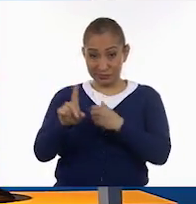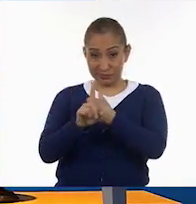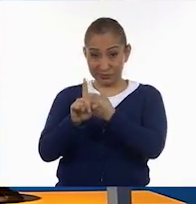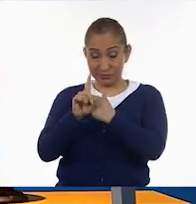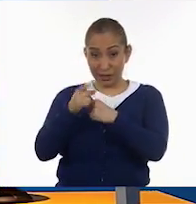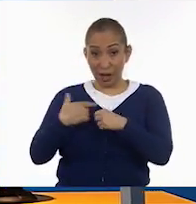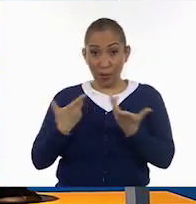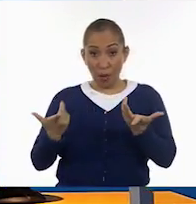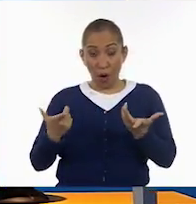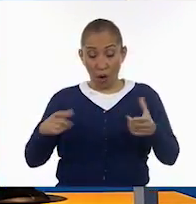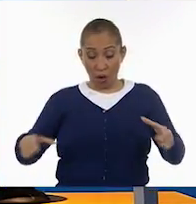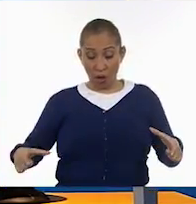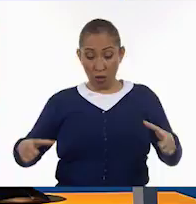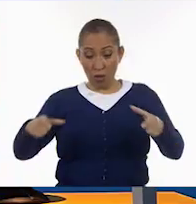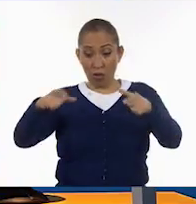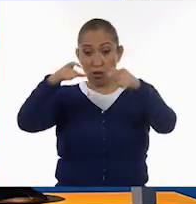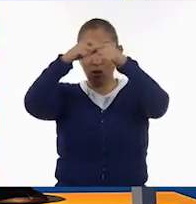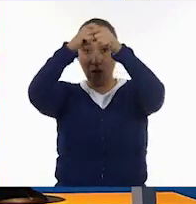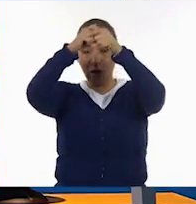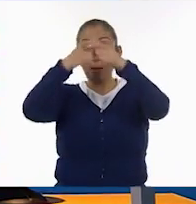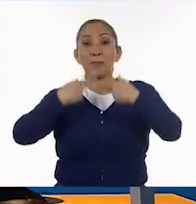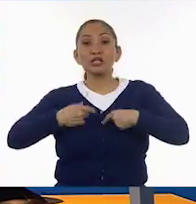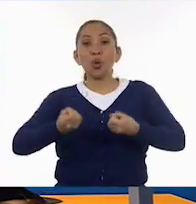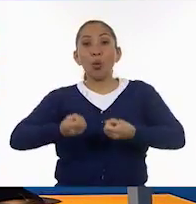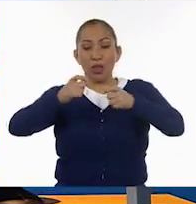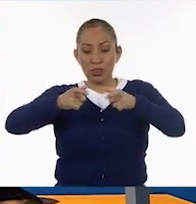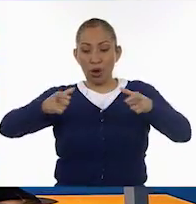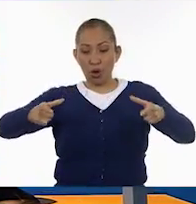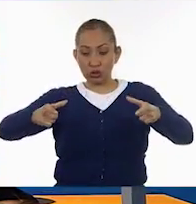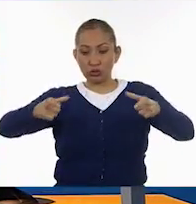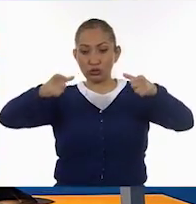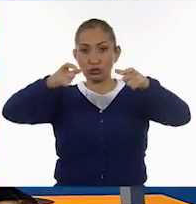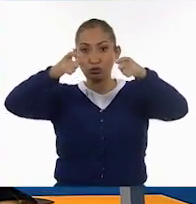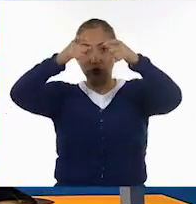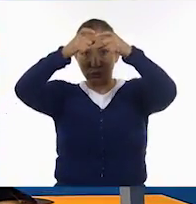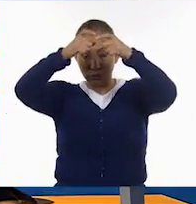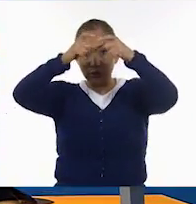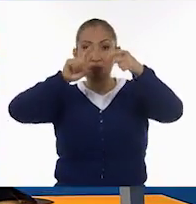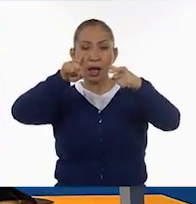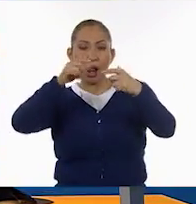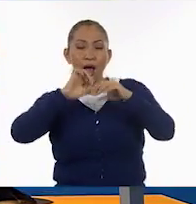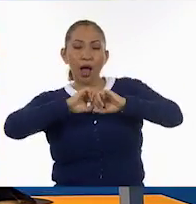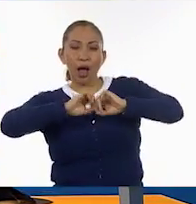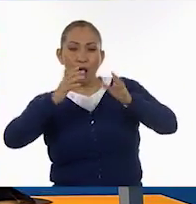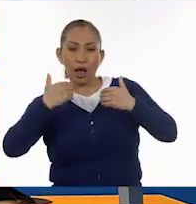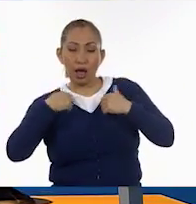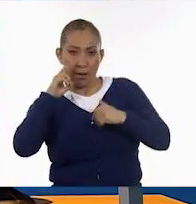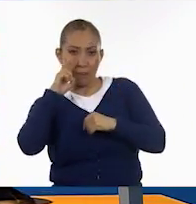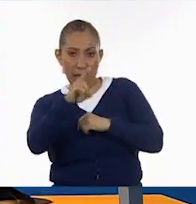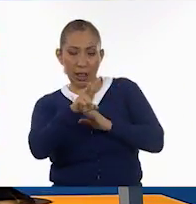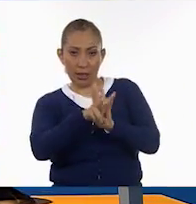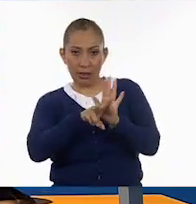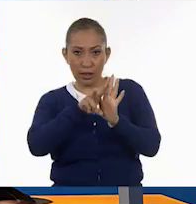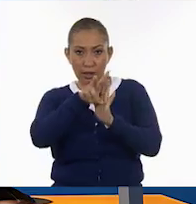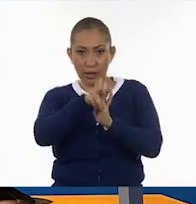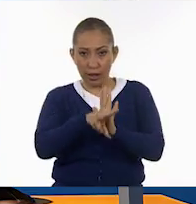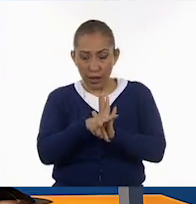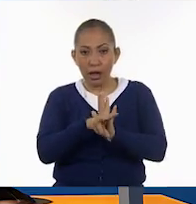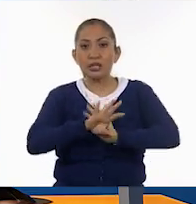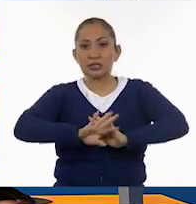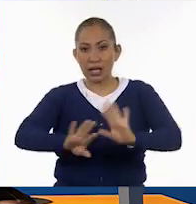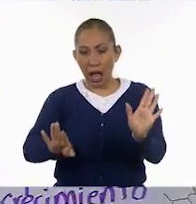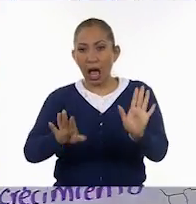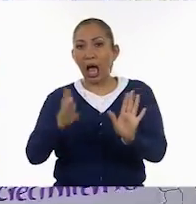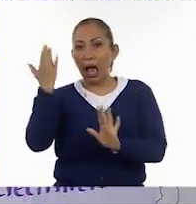las pirámides poblacionales nos van a ayudar a comprenderlas y para eso pues te invito a ver un video. Ya